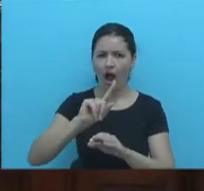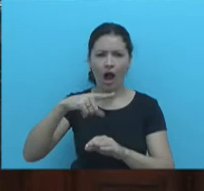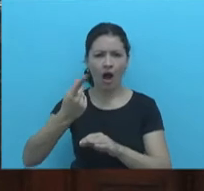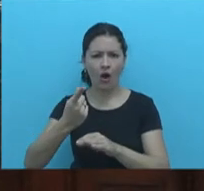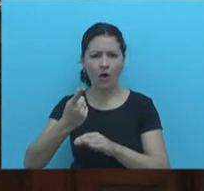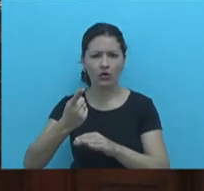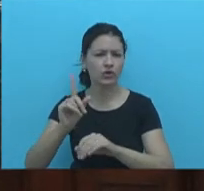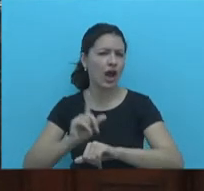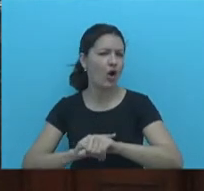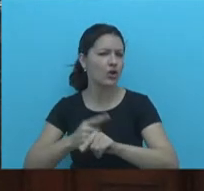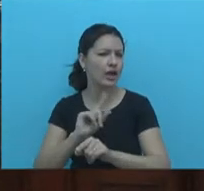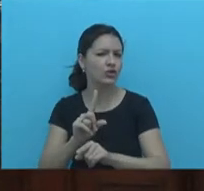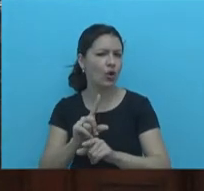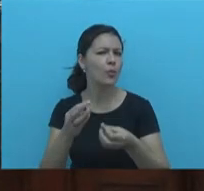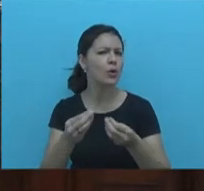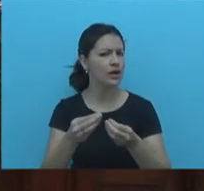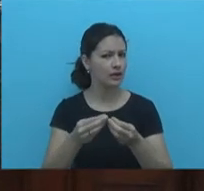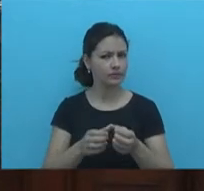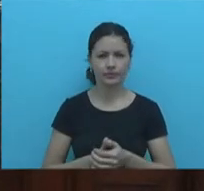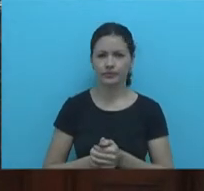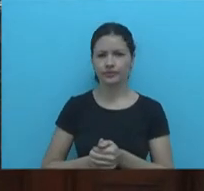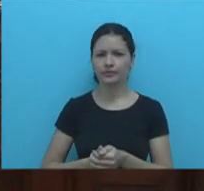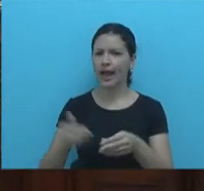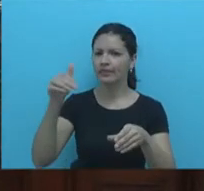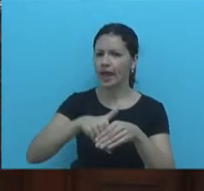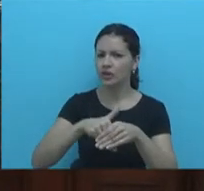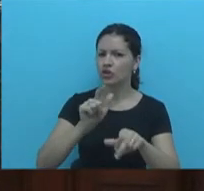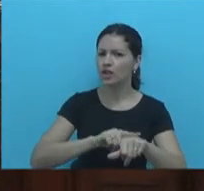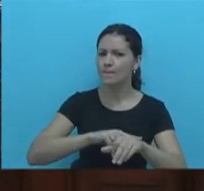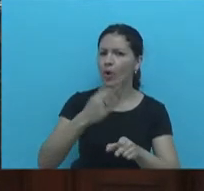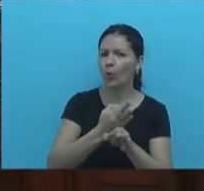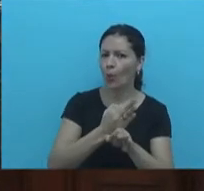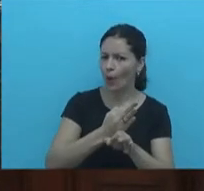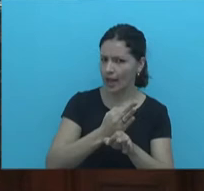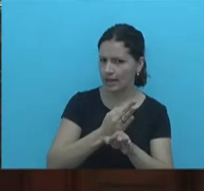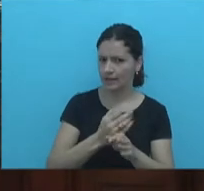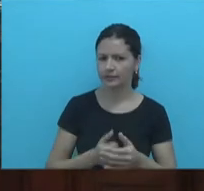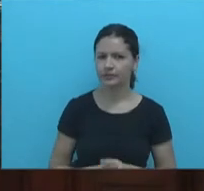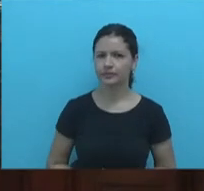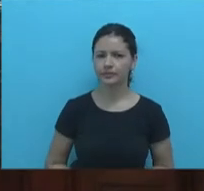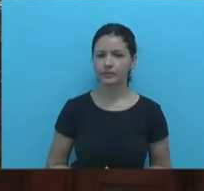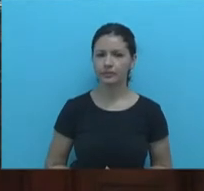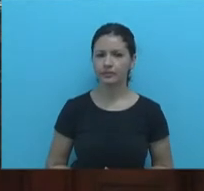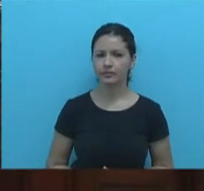ustedes? ¿Por qué lo plantearon dentro de la currícula y no por fuera? Como un taller que vaya quien quiera.